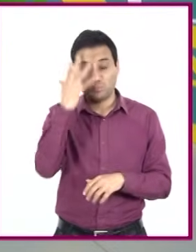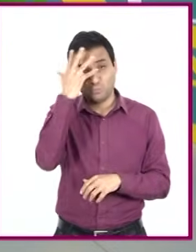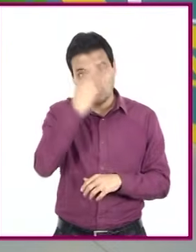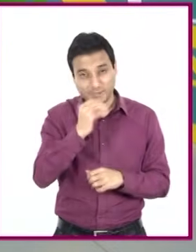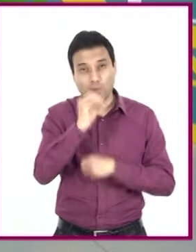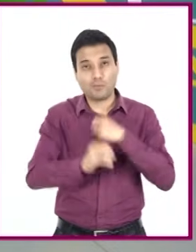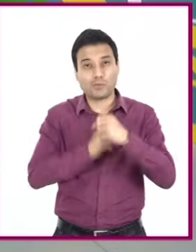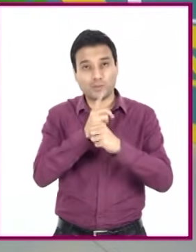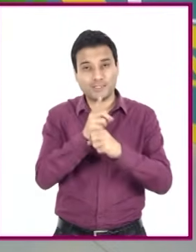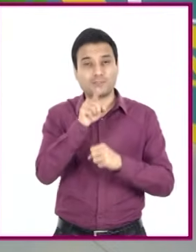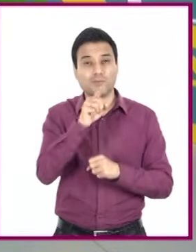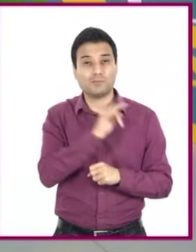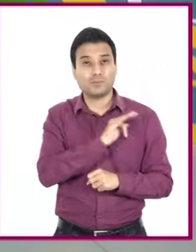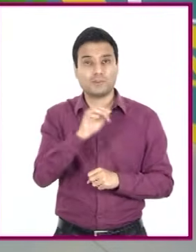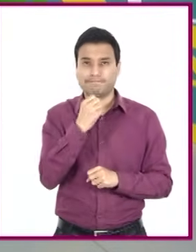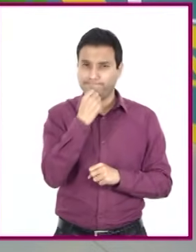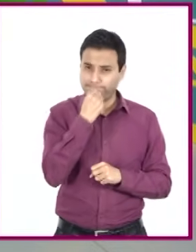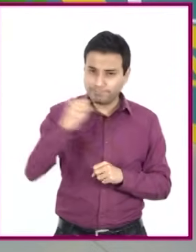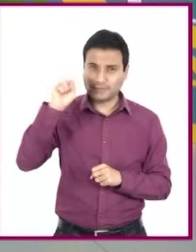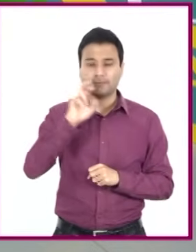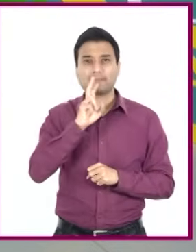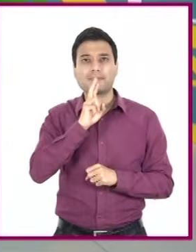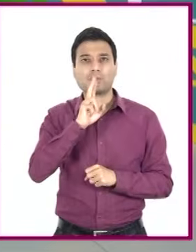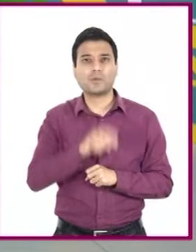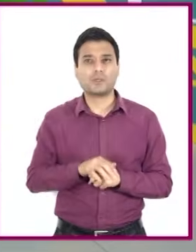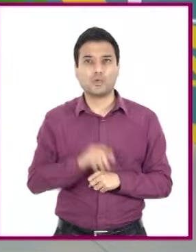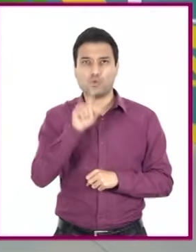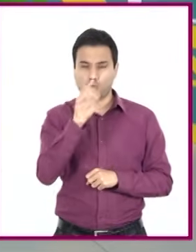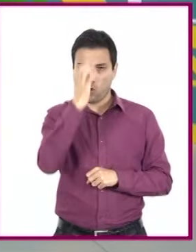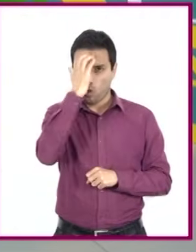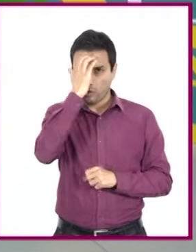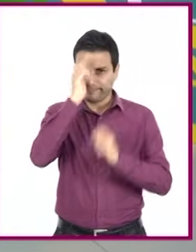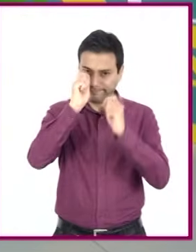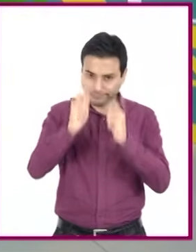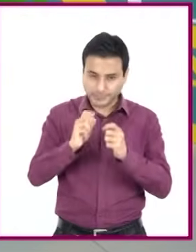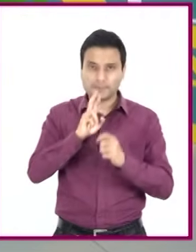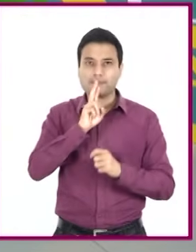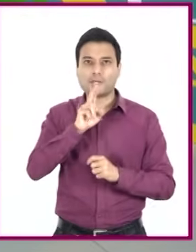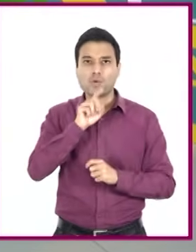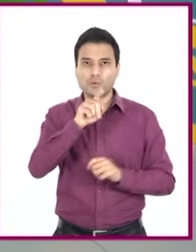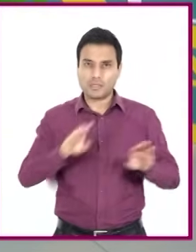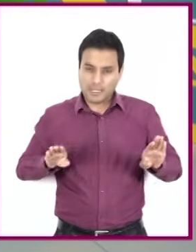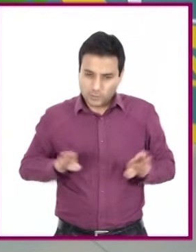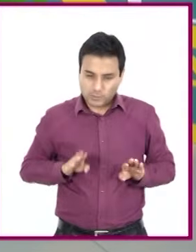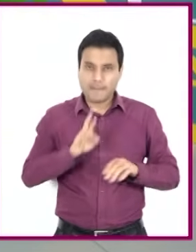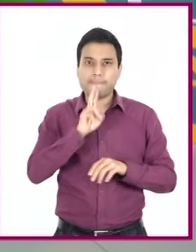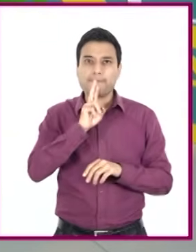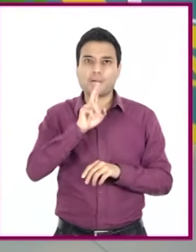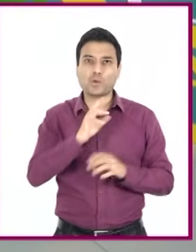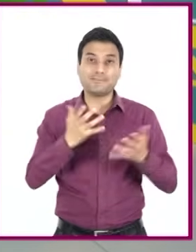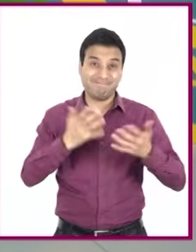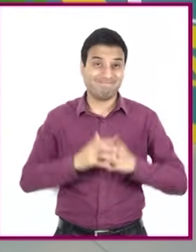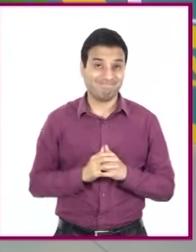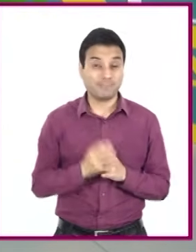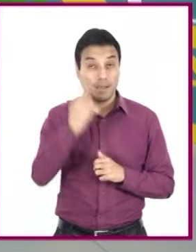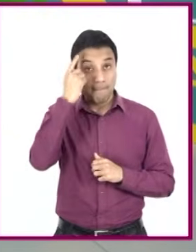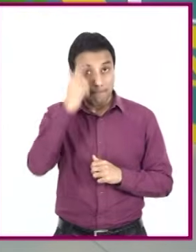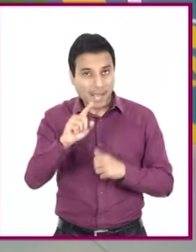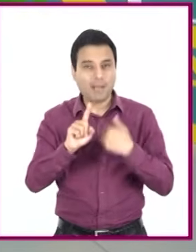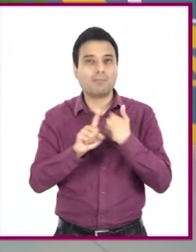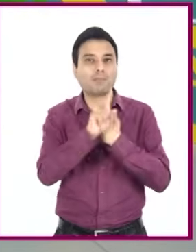desarrollar nuestras habilidades, aplicar nuestros conocimientos, mejorar nuestras actitudes y valores en torno a la resolución de una